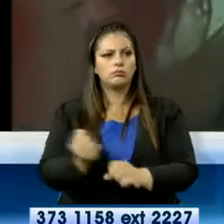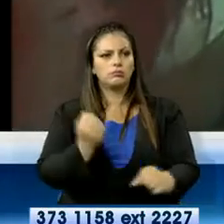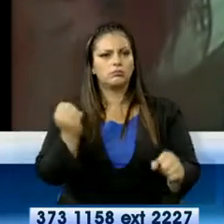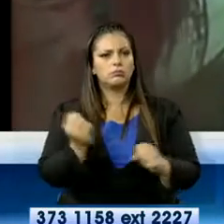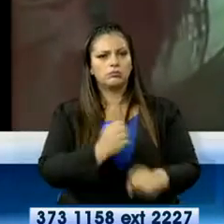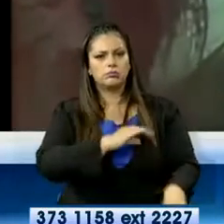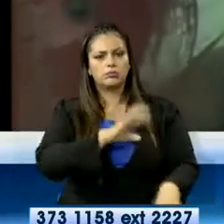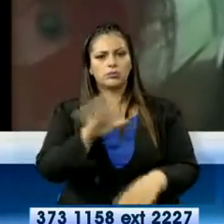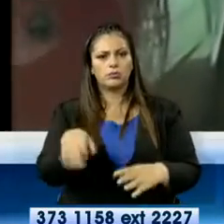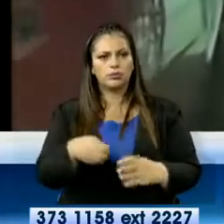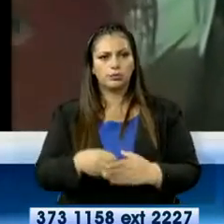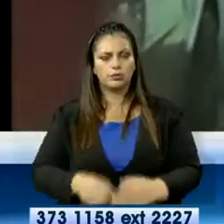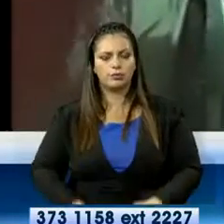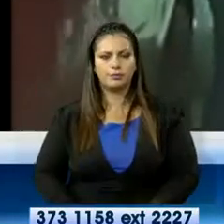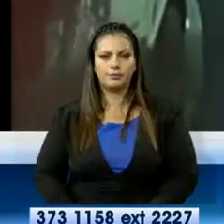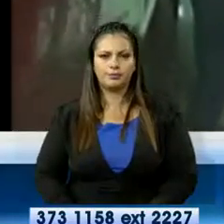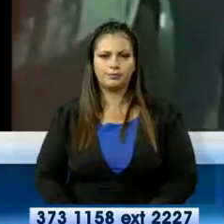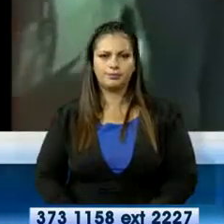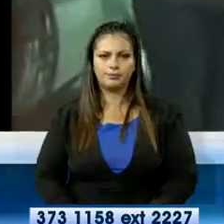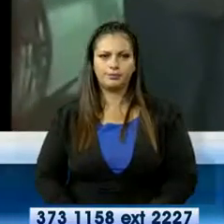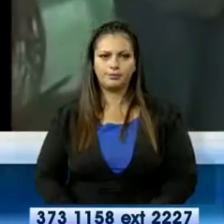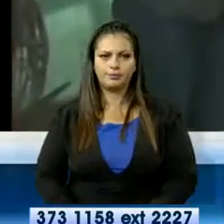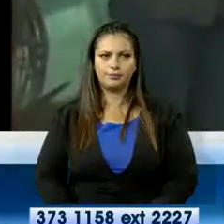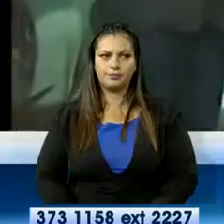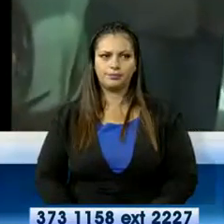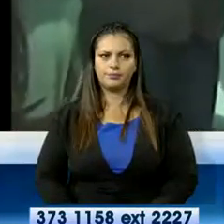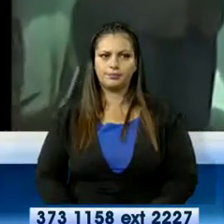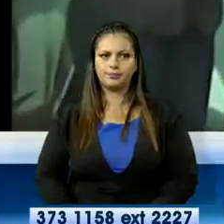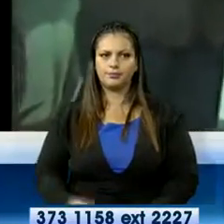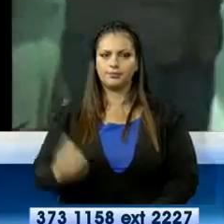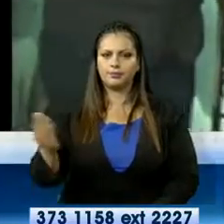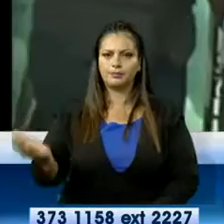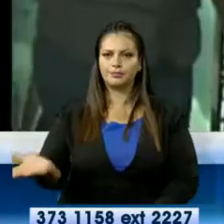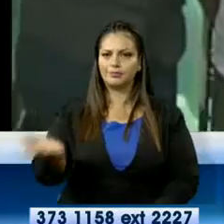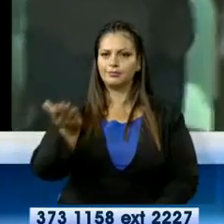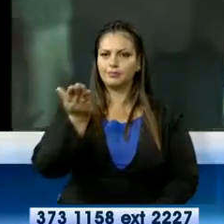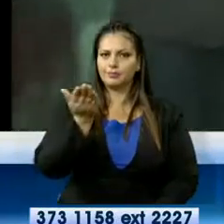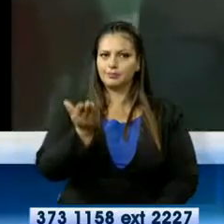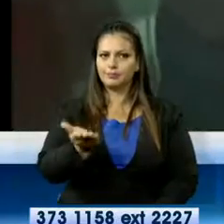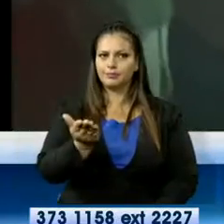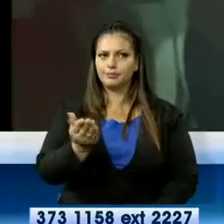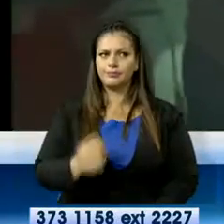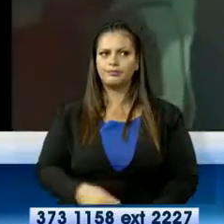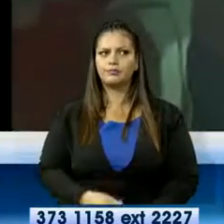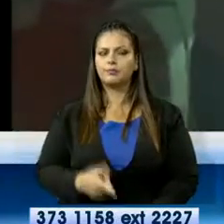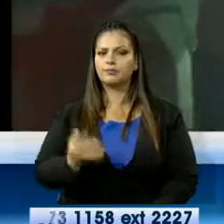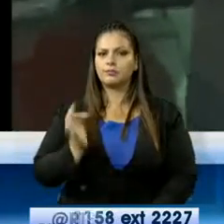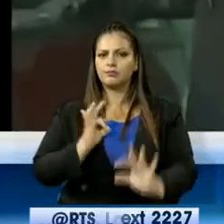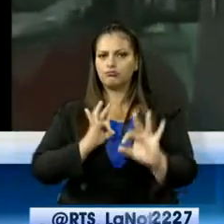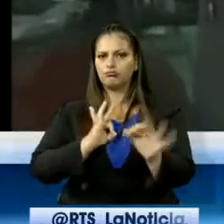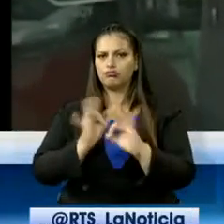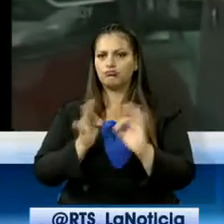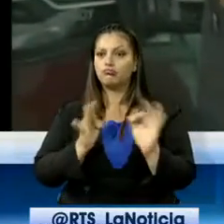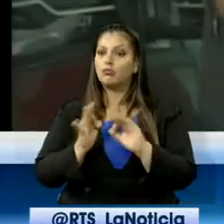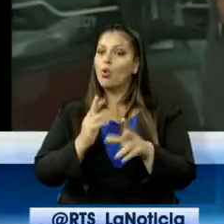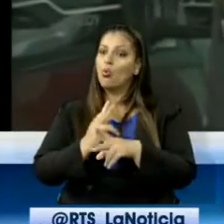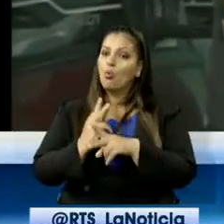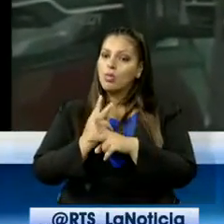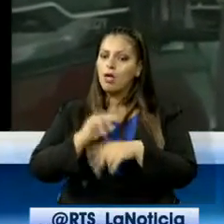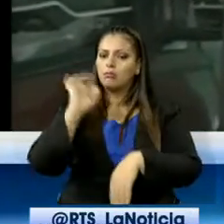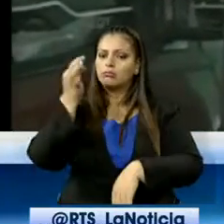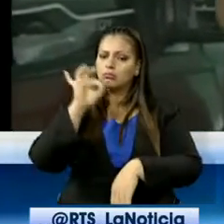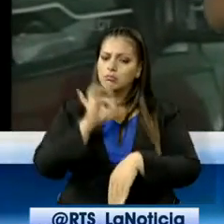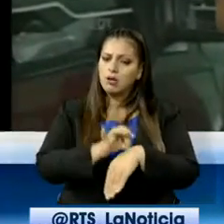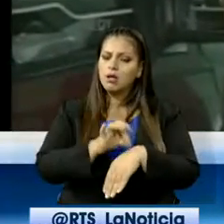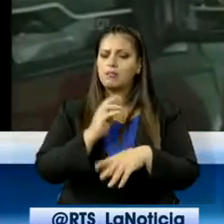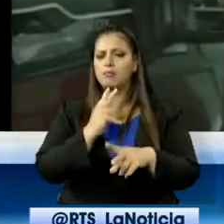viene la capacitadora la promotora de salud dar la información acerca del dengue con guantes tica